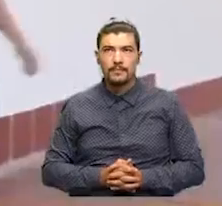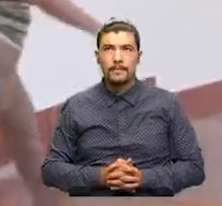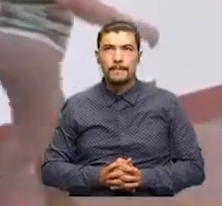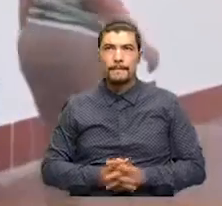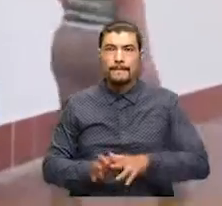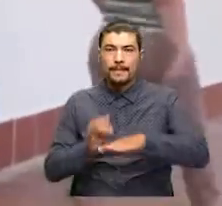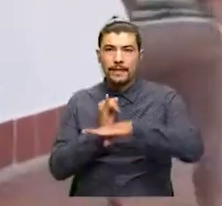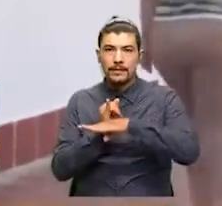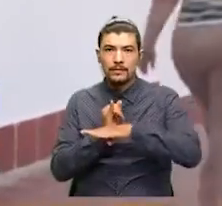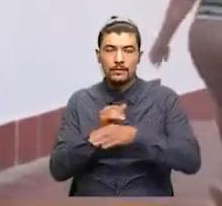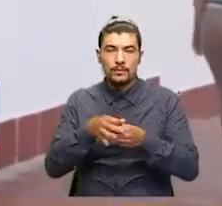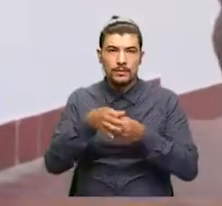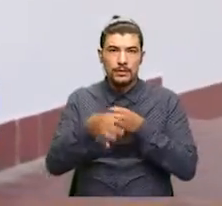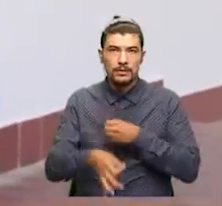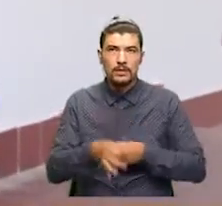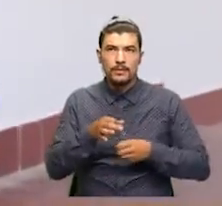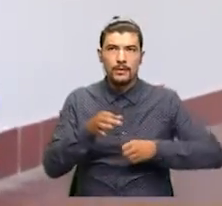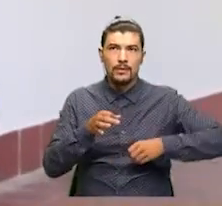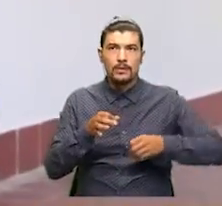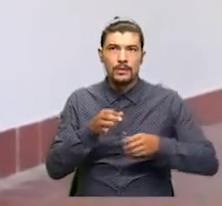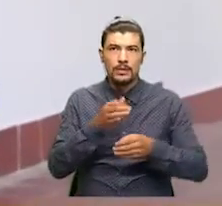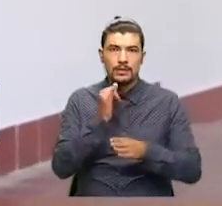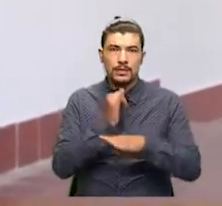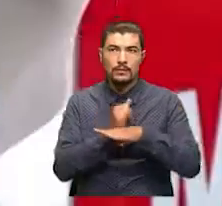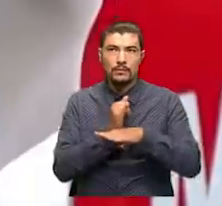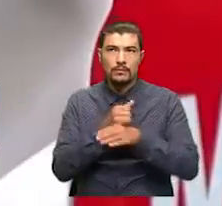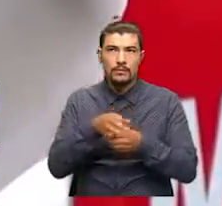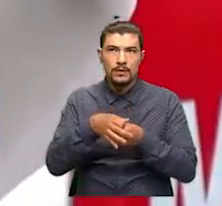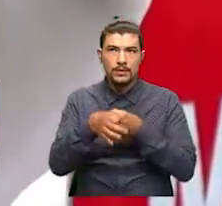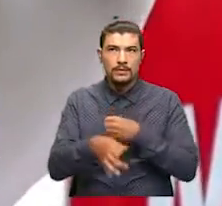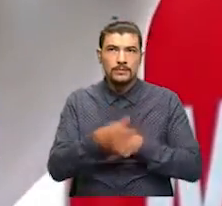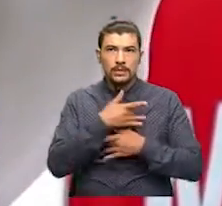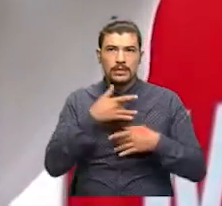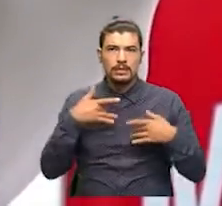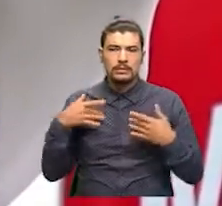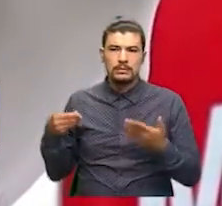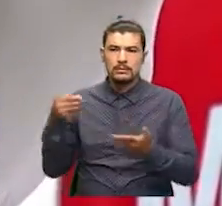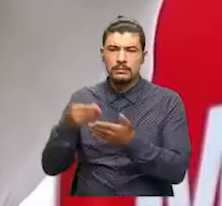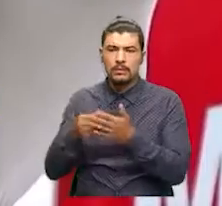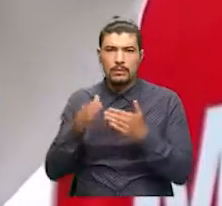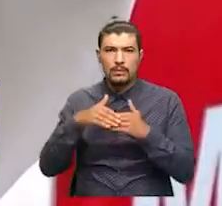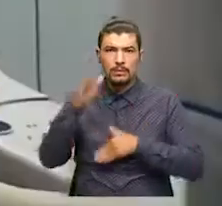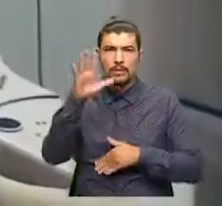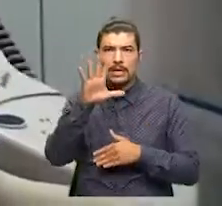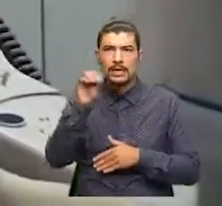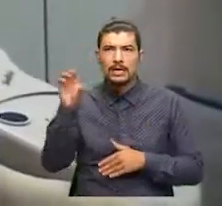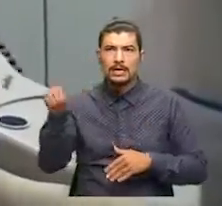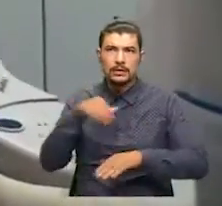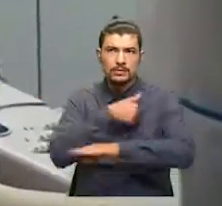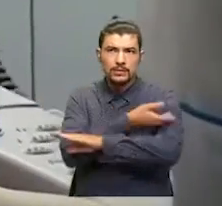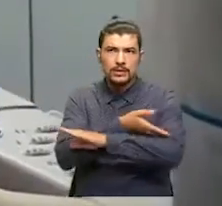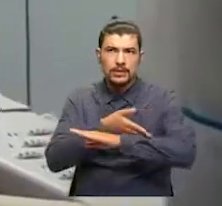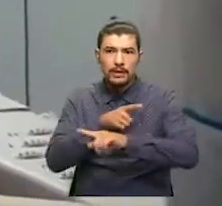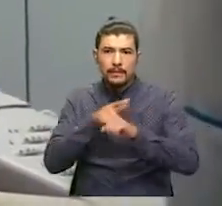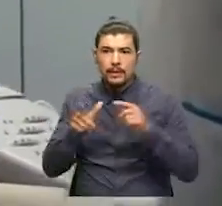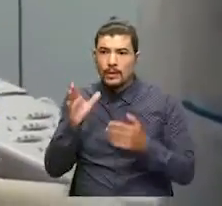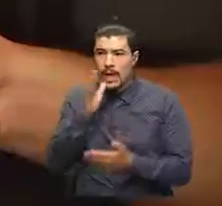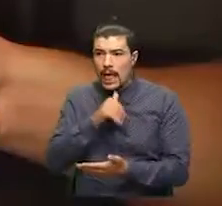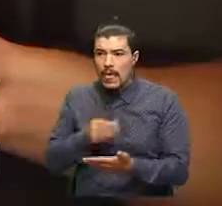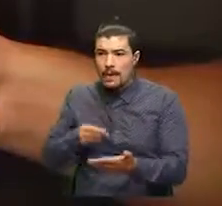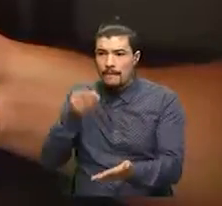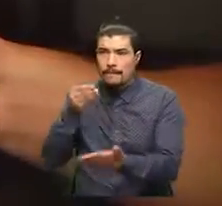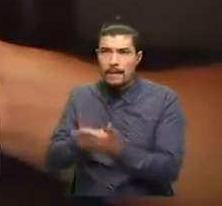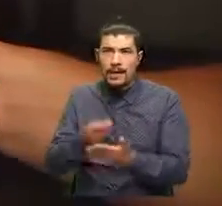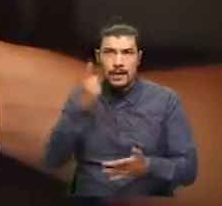instituto municipal de salud insalud tiene hoy día una facturación que supera los 500 millones de pesos y no han sido pagados